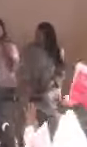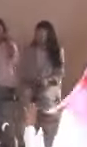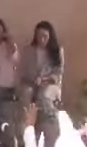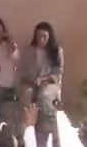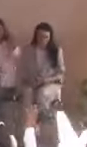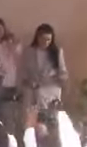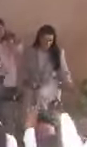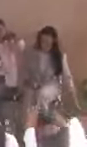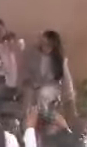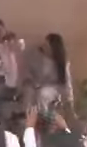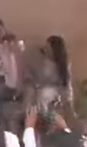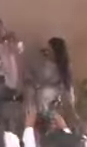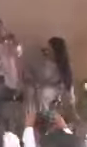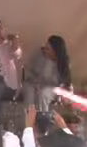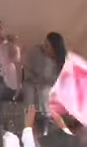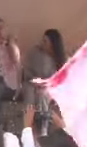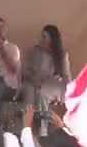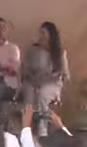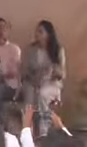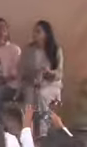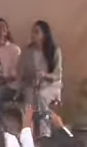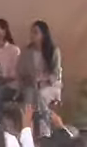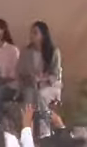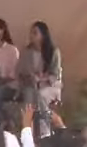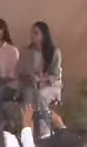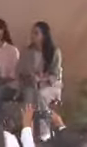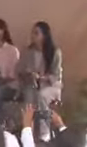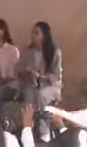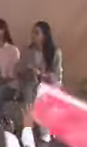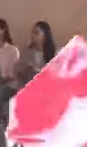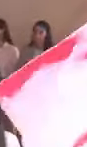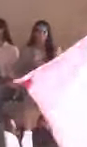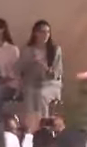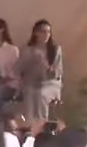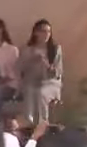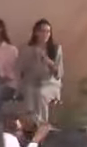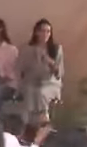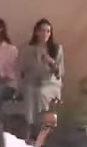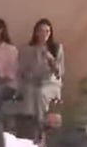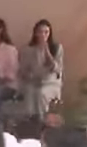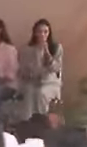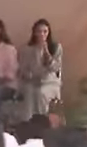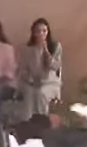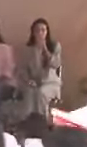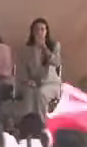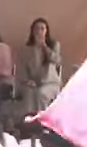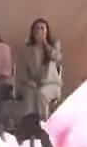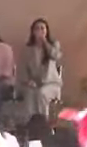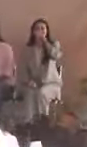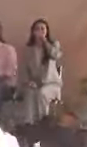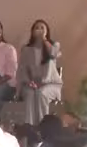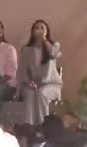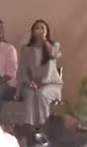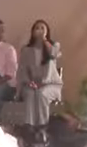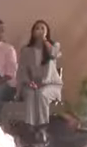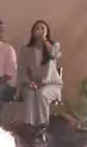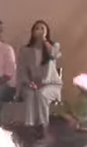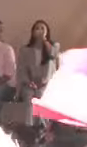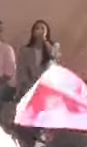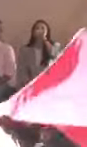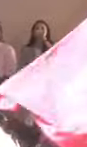de esta asamblea popular que nos llevaremos a cabo en esta plaza pública desde Tlajomulco de